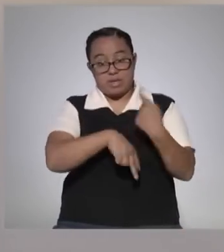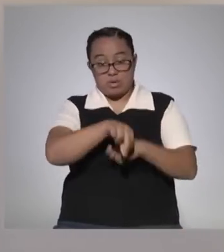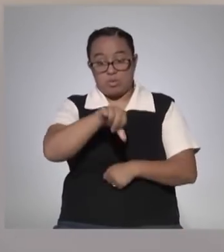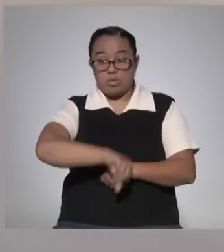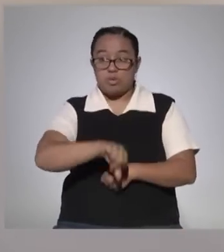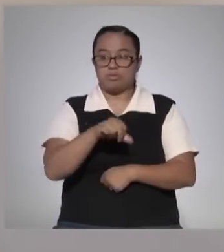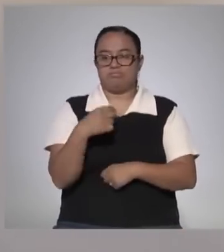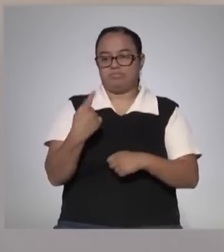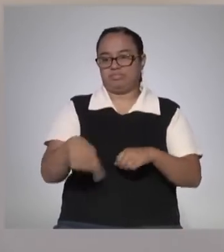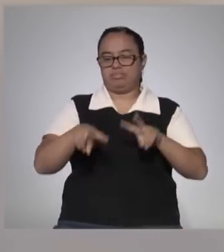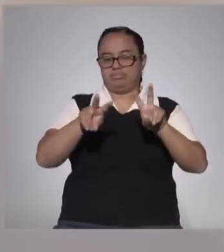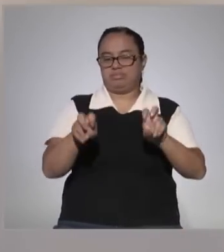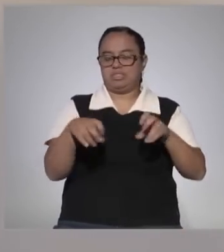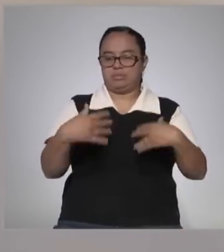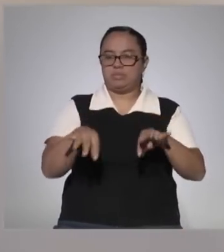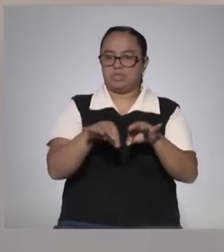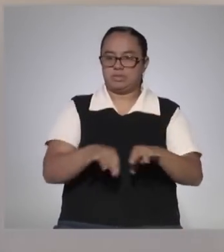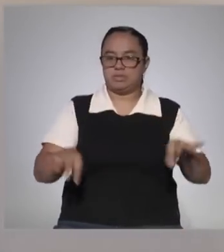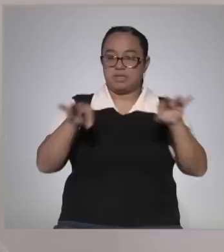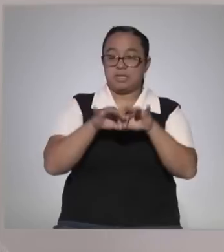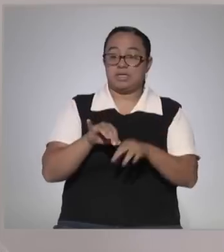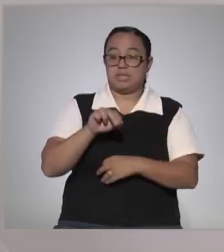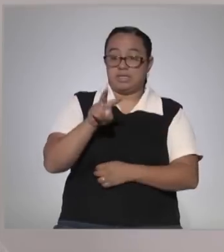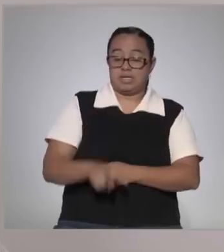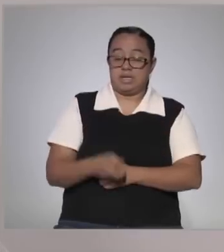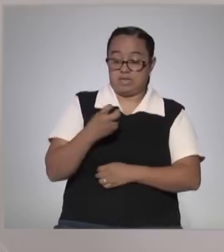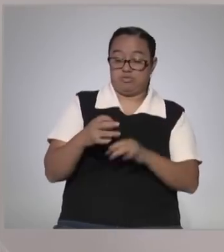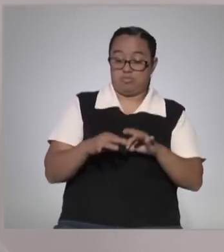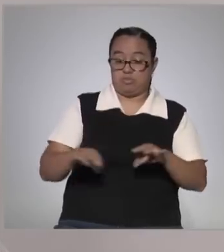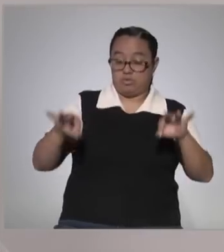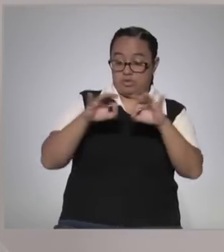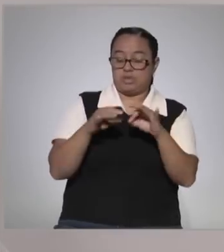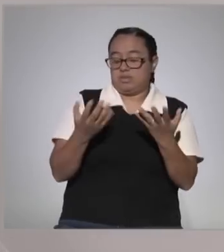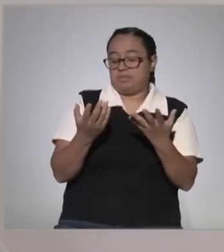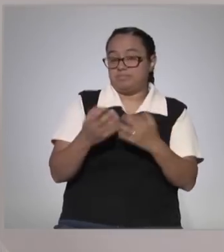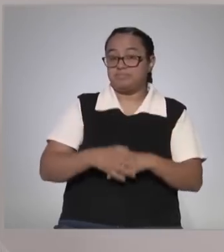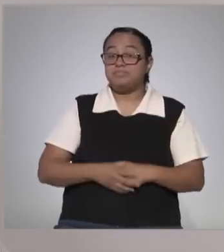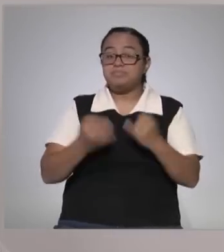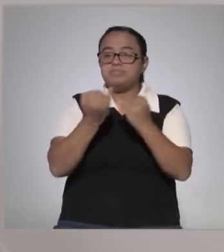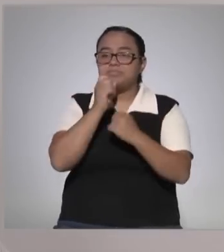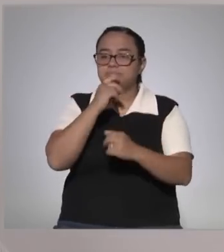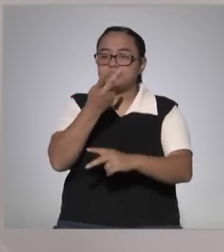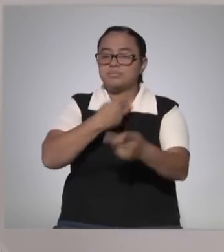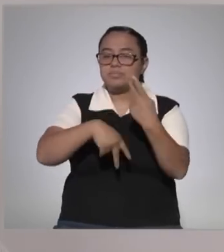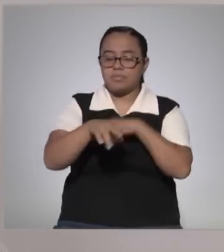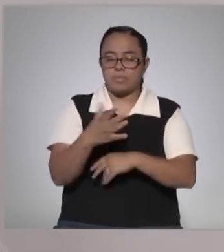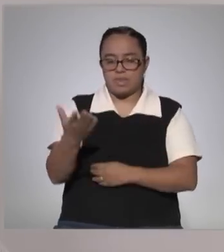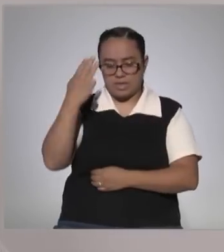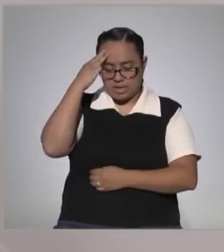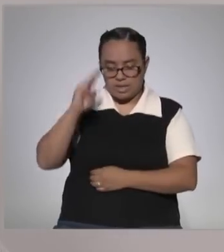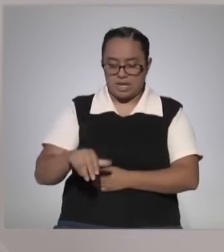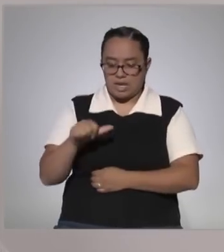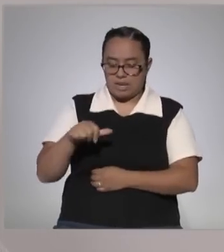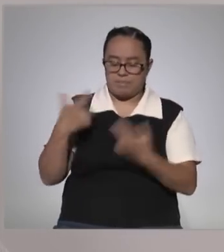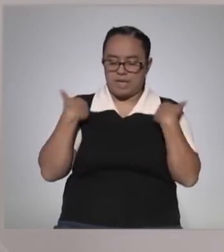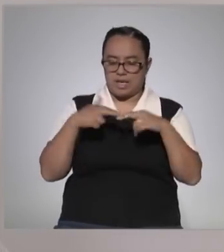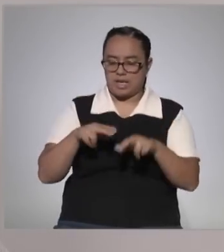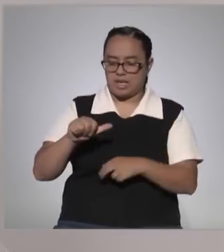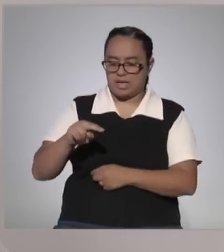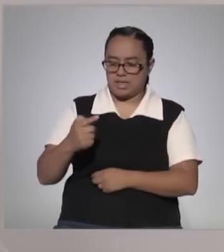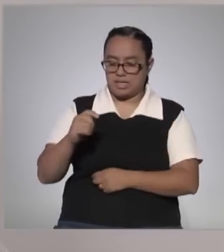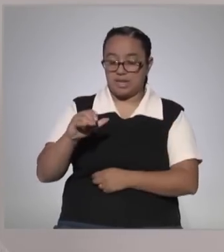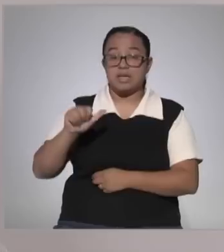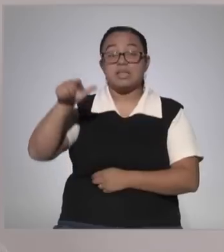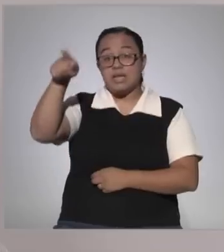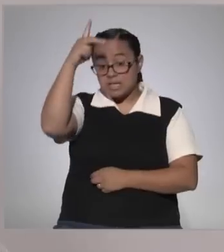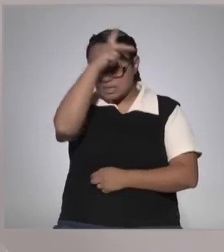muy importante tema. Un tema muy importante y necesario. Asimismo, también recibimos en Diálogos en Confianza a la maestra Angelina Guerrero Luna. Ella es